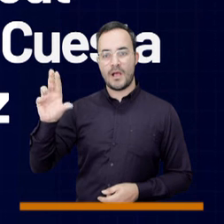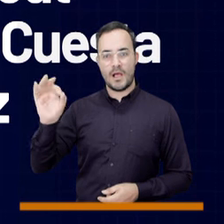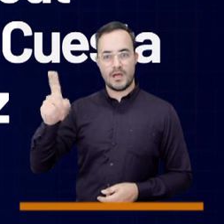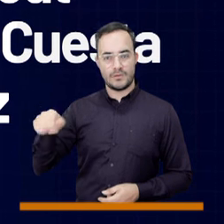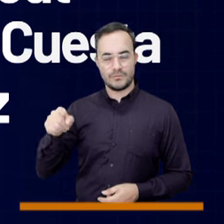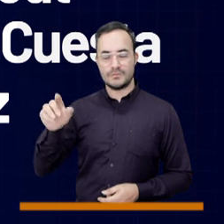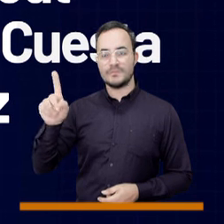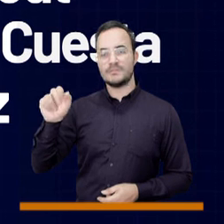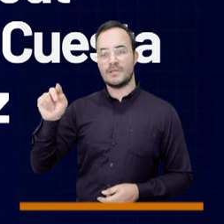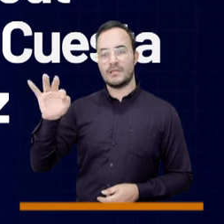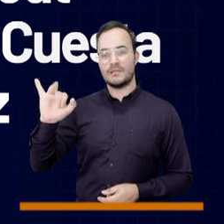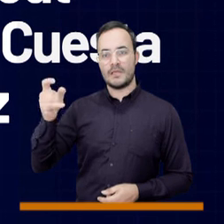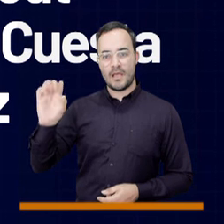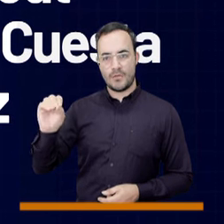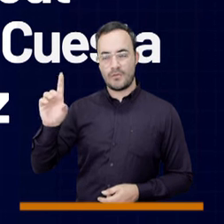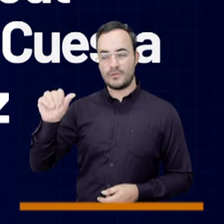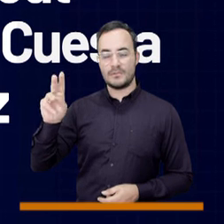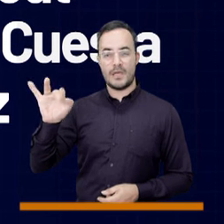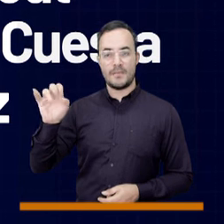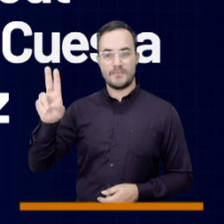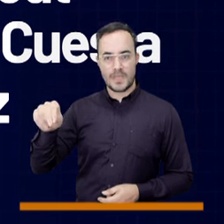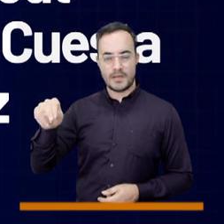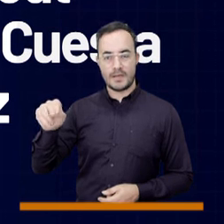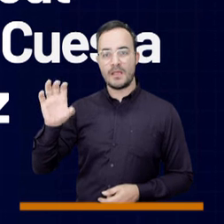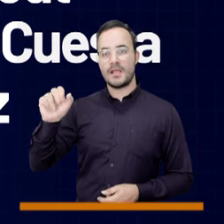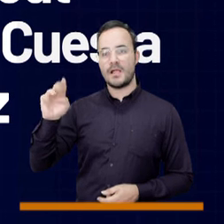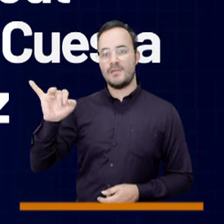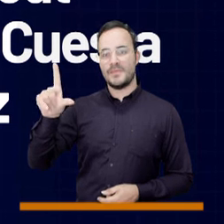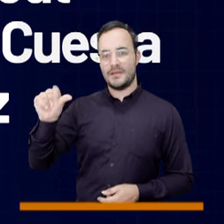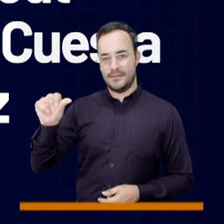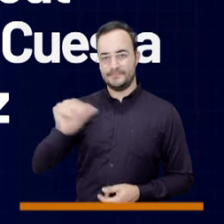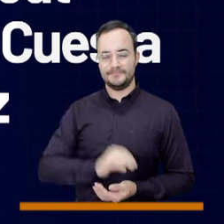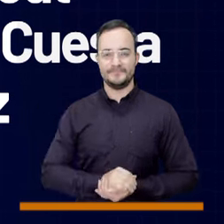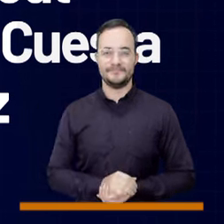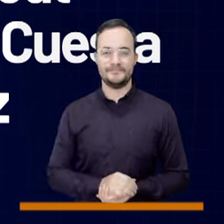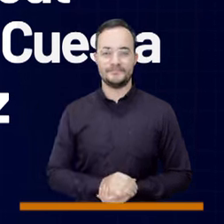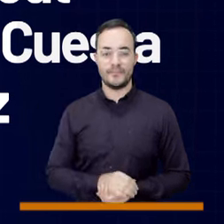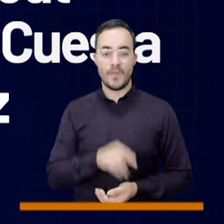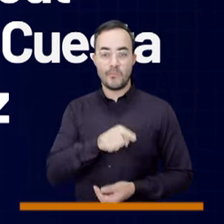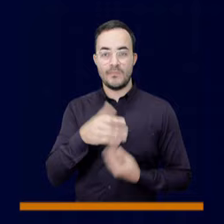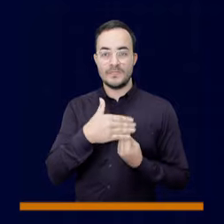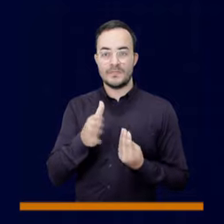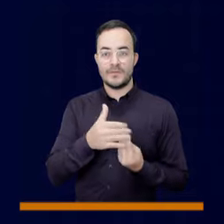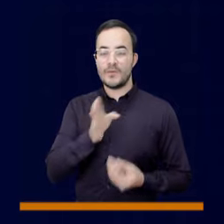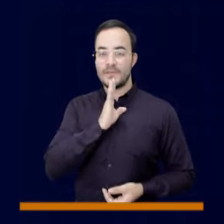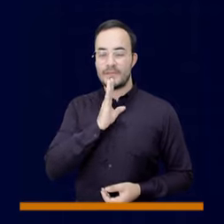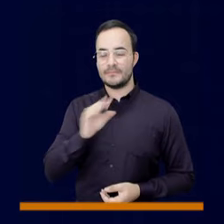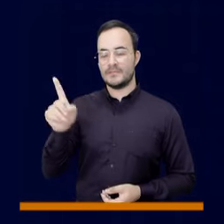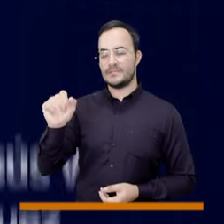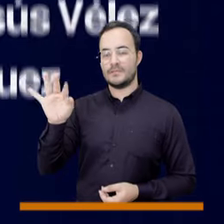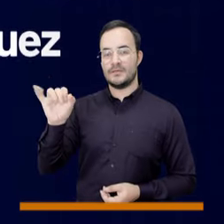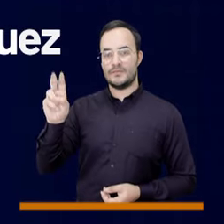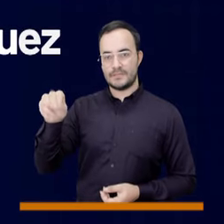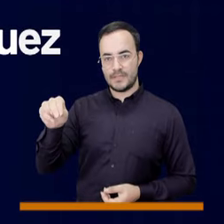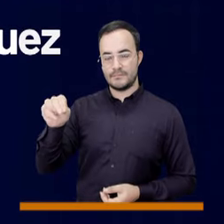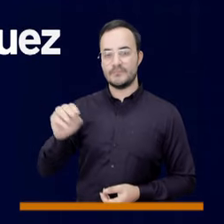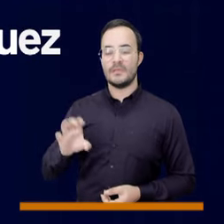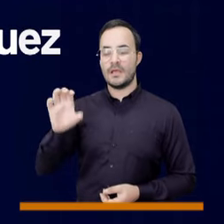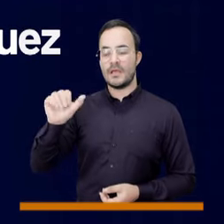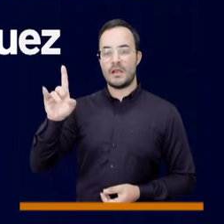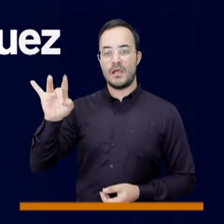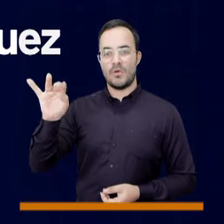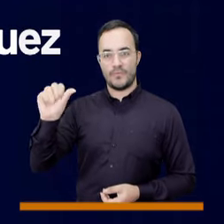Vedut, Juan Carlos de la Cuesta, Santiago Narváez, Damián Pérez. Por el Centro Democrático, Sebastián